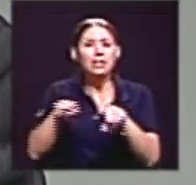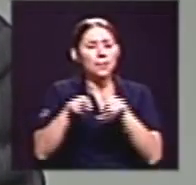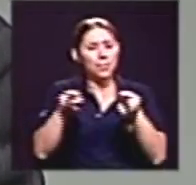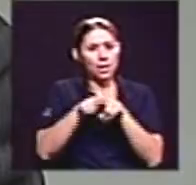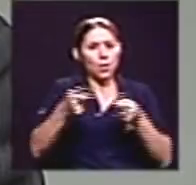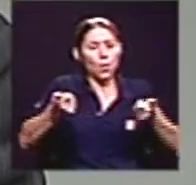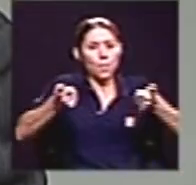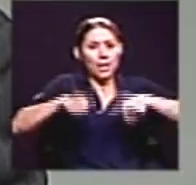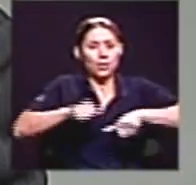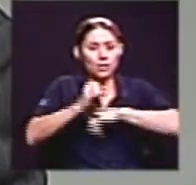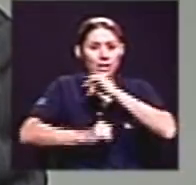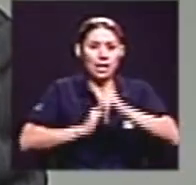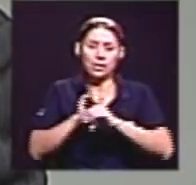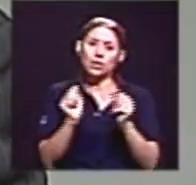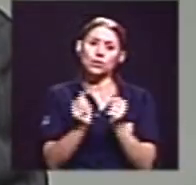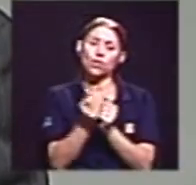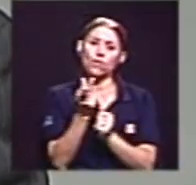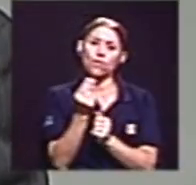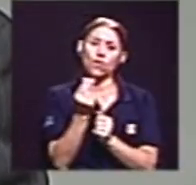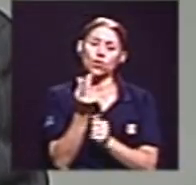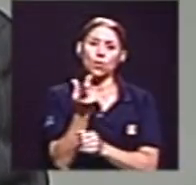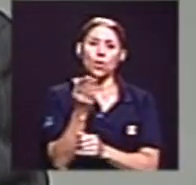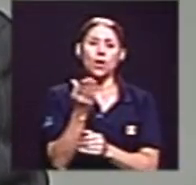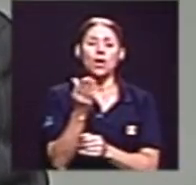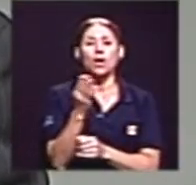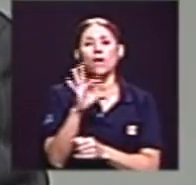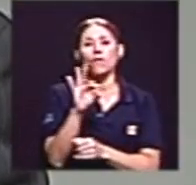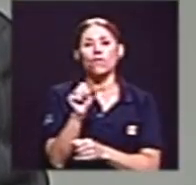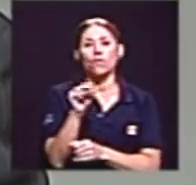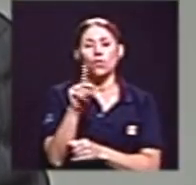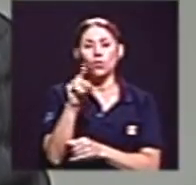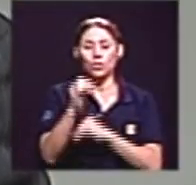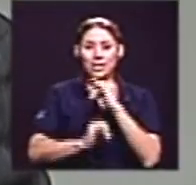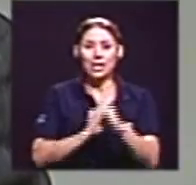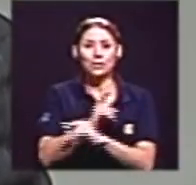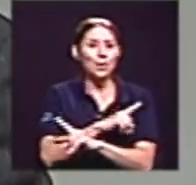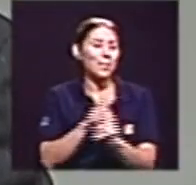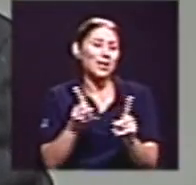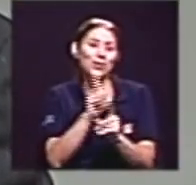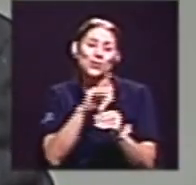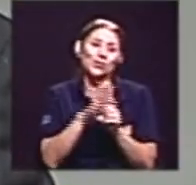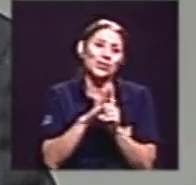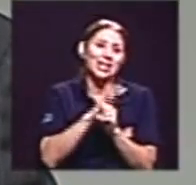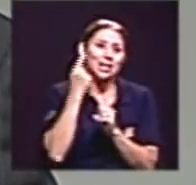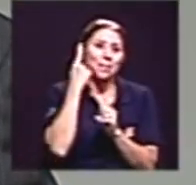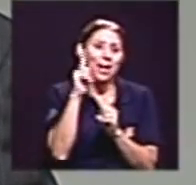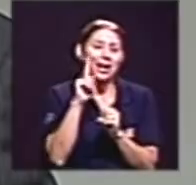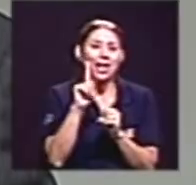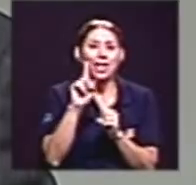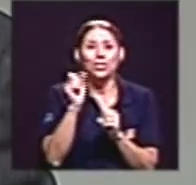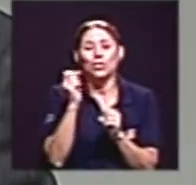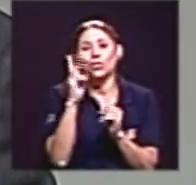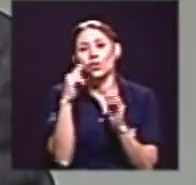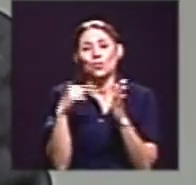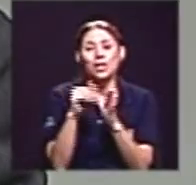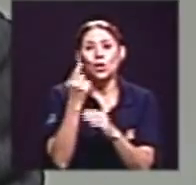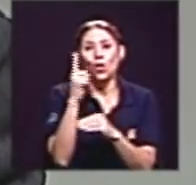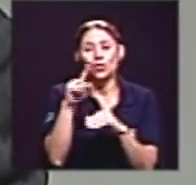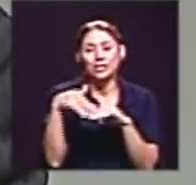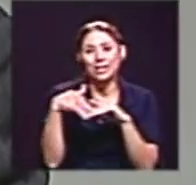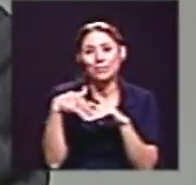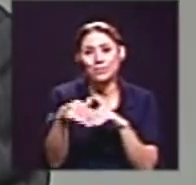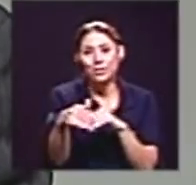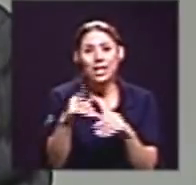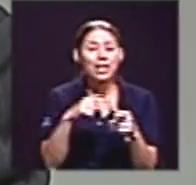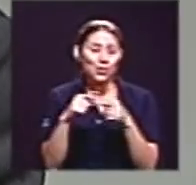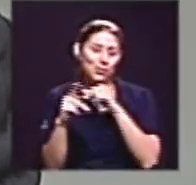Monetario Internacional, pero no alcanza la cobija para el 2011 y el 2012 y el 2013 y el 2014, etc. Entonces